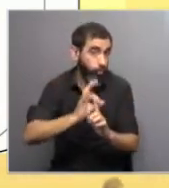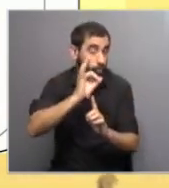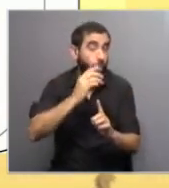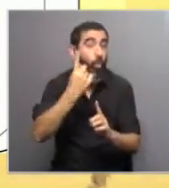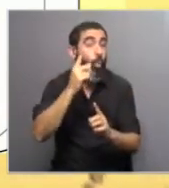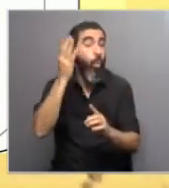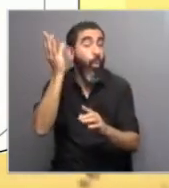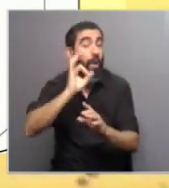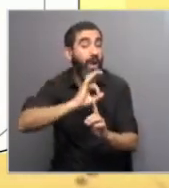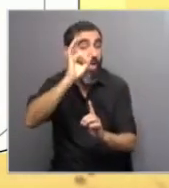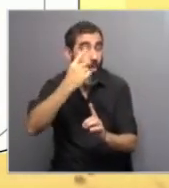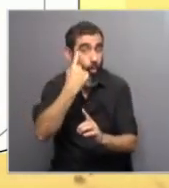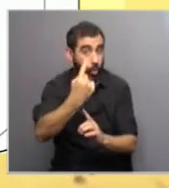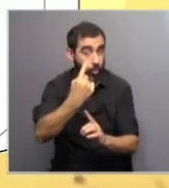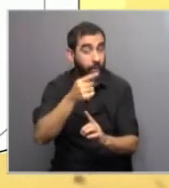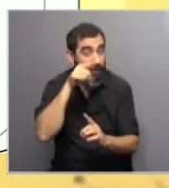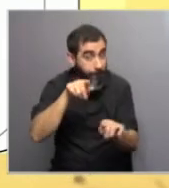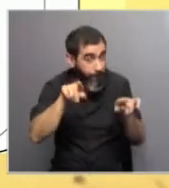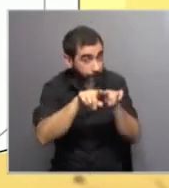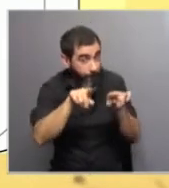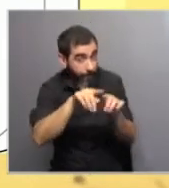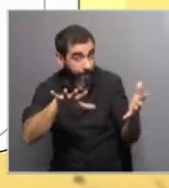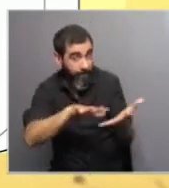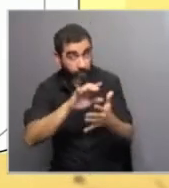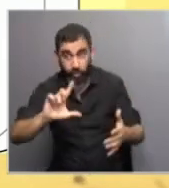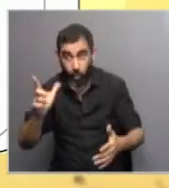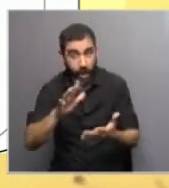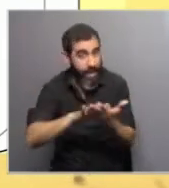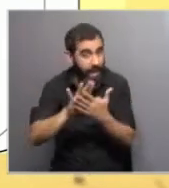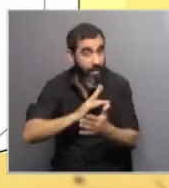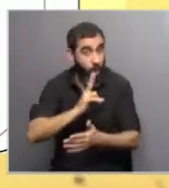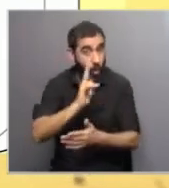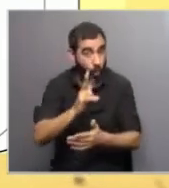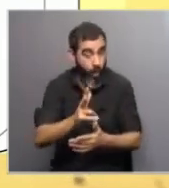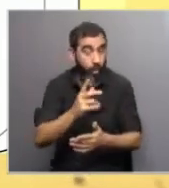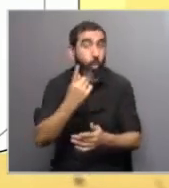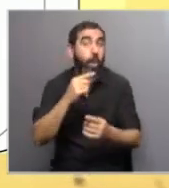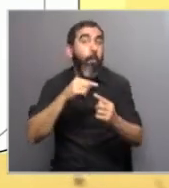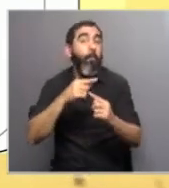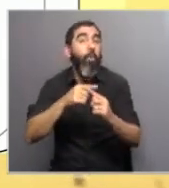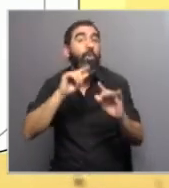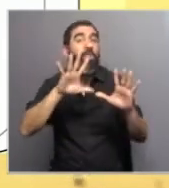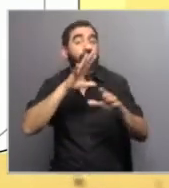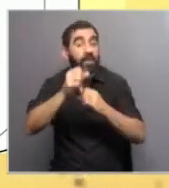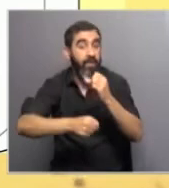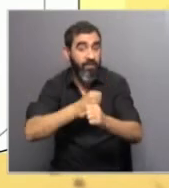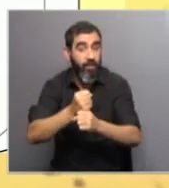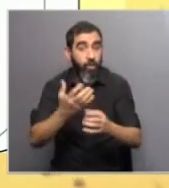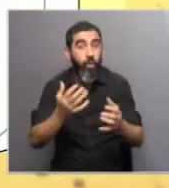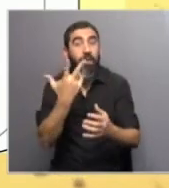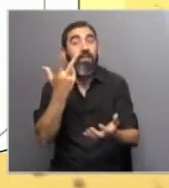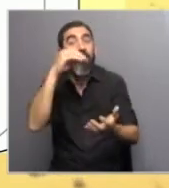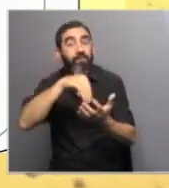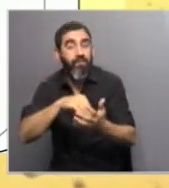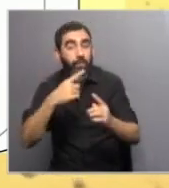1 grado, ese mismo evento que en ausencia de acción humana ocurría una vez cada 10 años, ahora va a ocurrir 3 veces cada